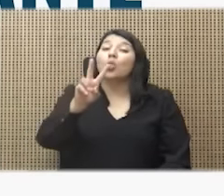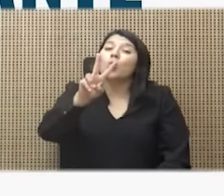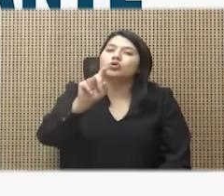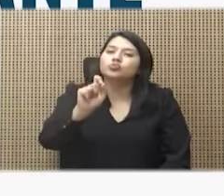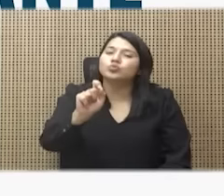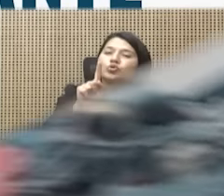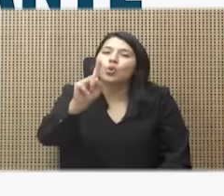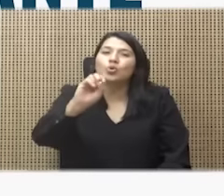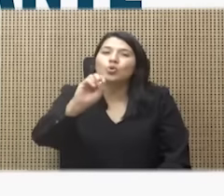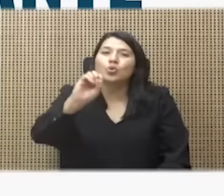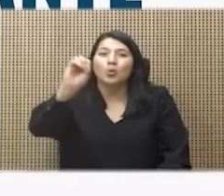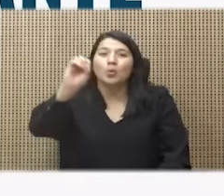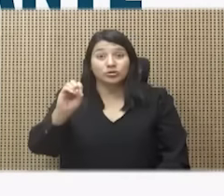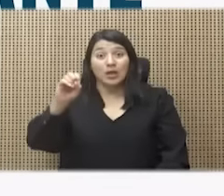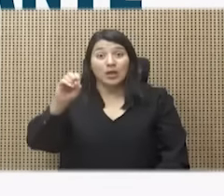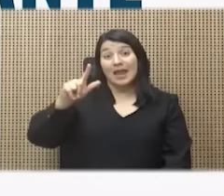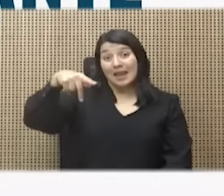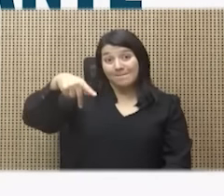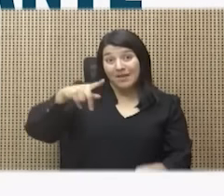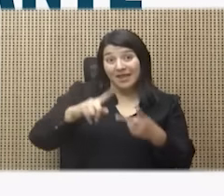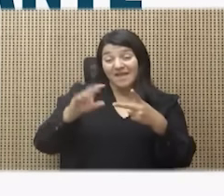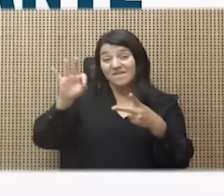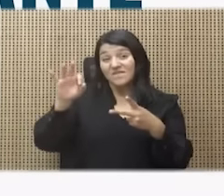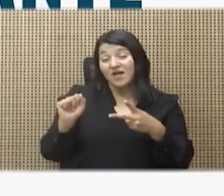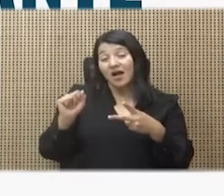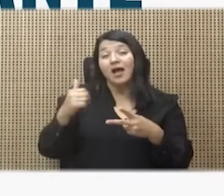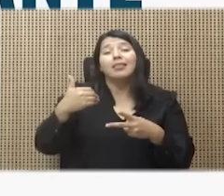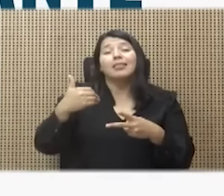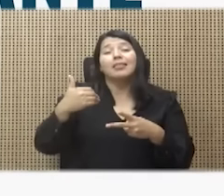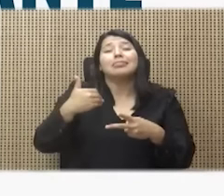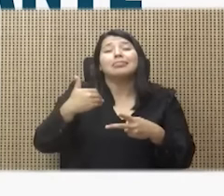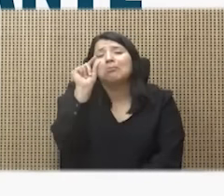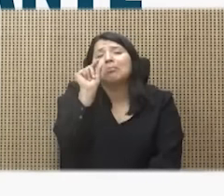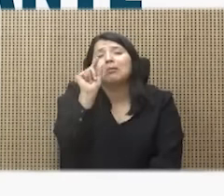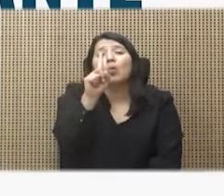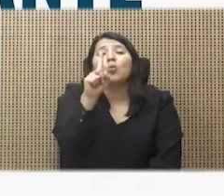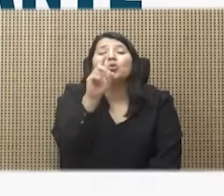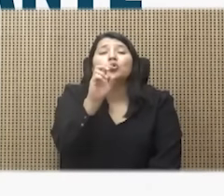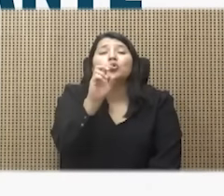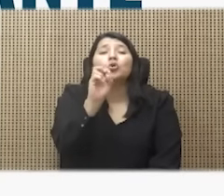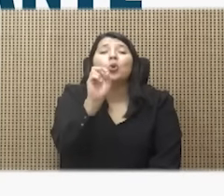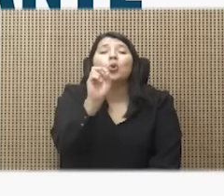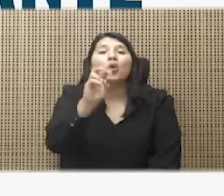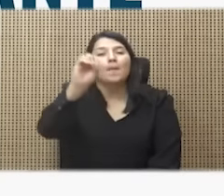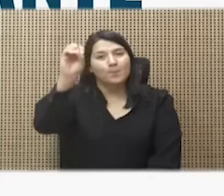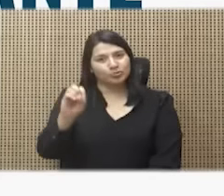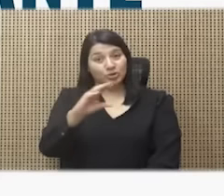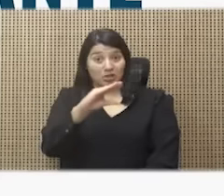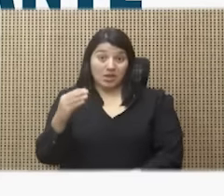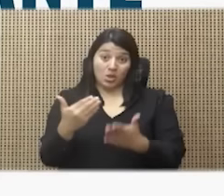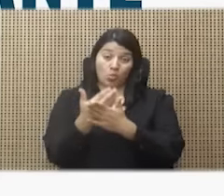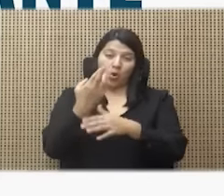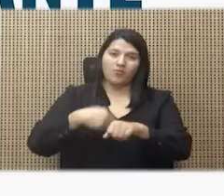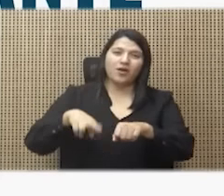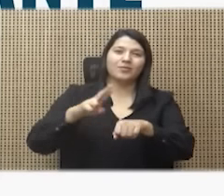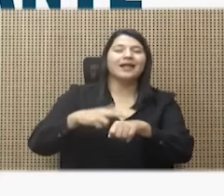2.1%. El PLP y el Frente Amplio, un ínfimo 1.2%. Y Nueva República,